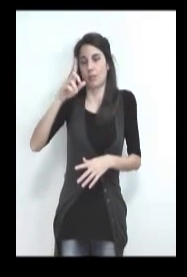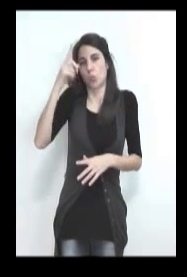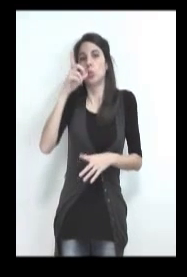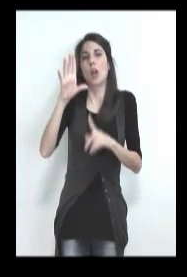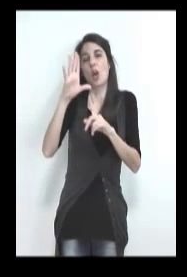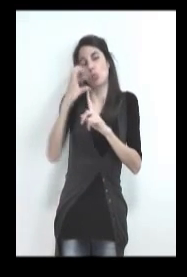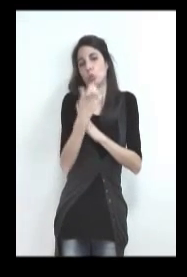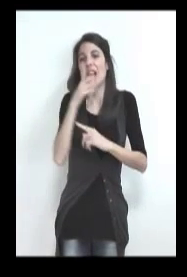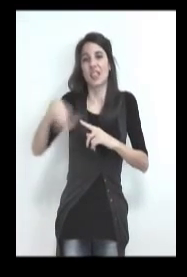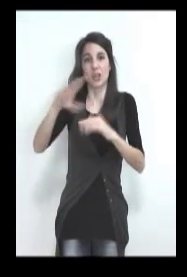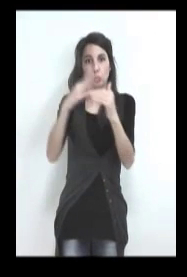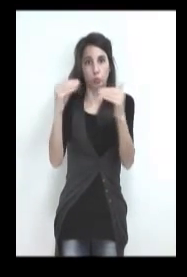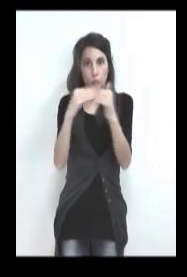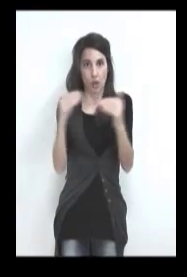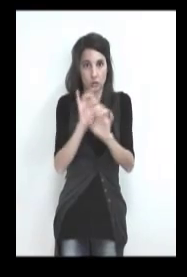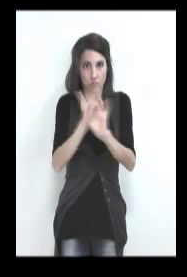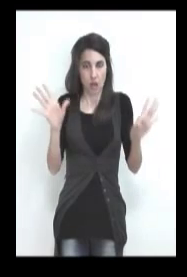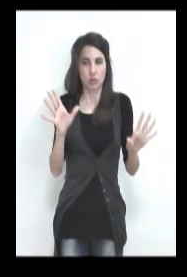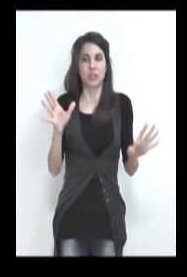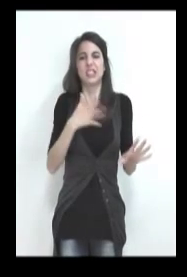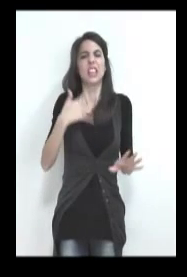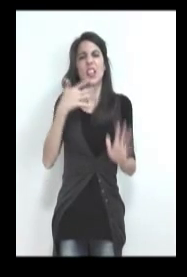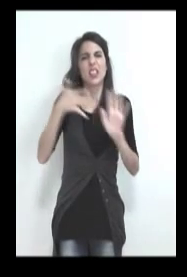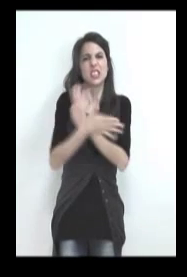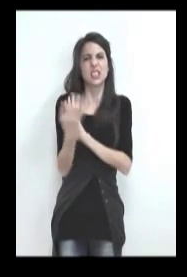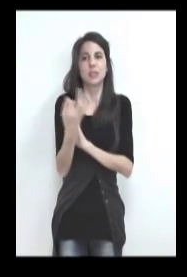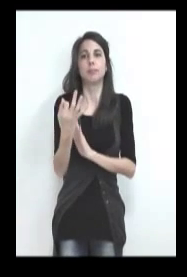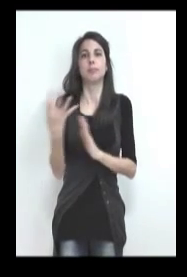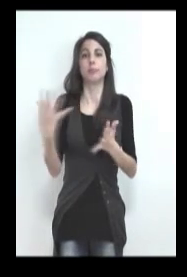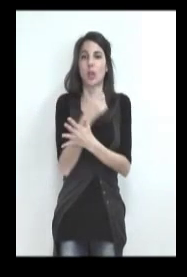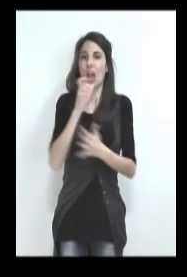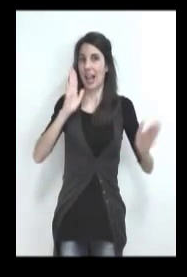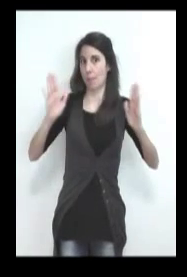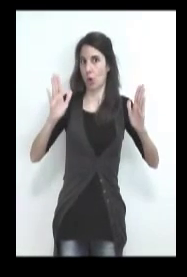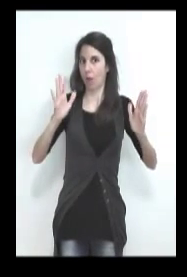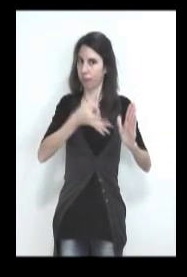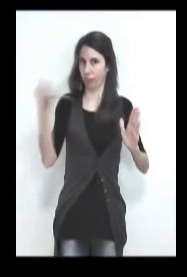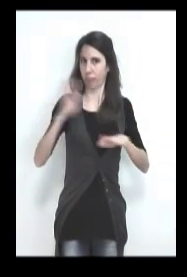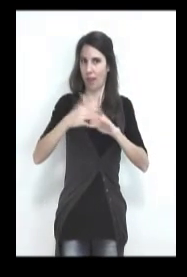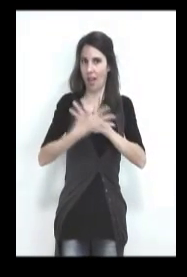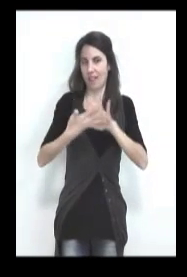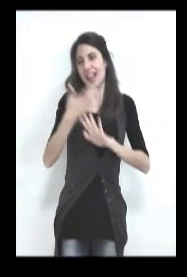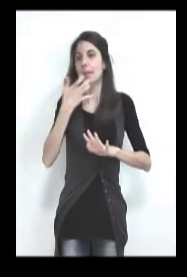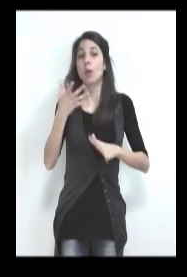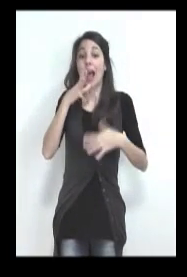esto? Todos presentamos, y además estamos en la época apropiada para hablar de ello, presentamos la declaración de la renta